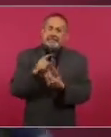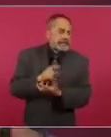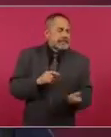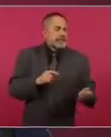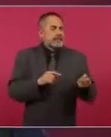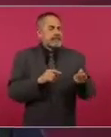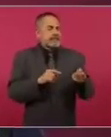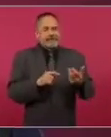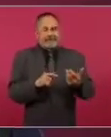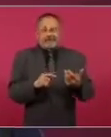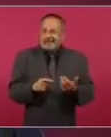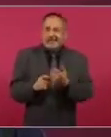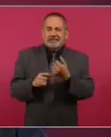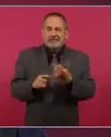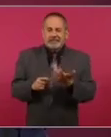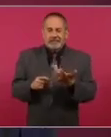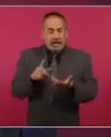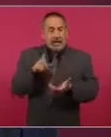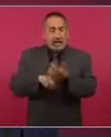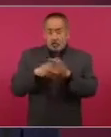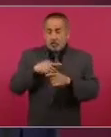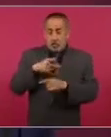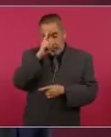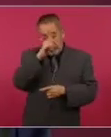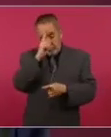al estar prohibido,